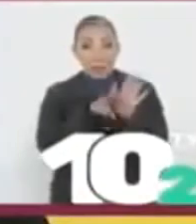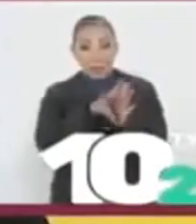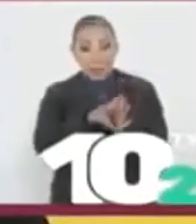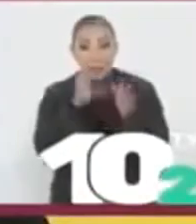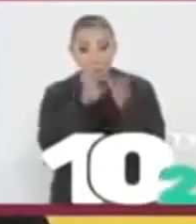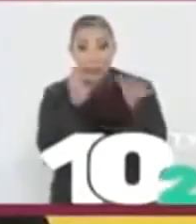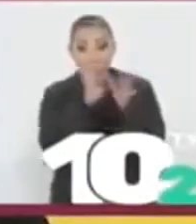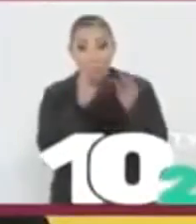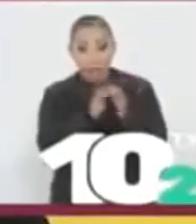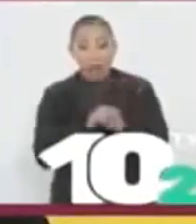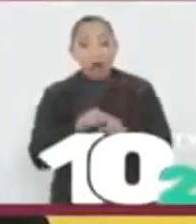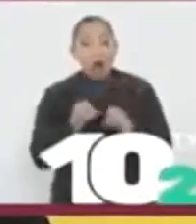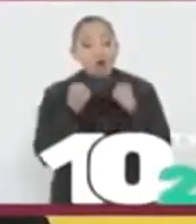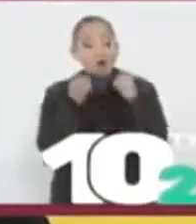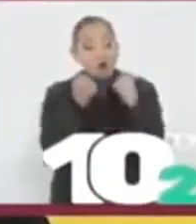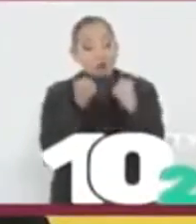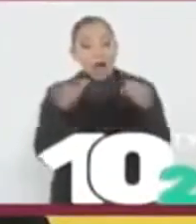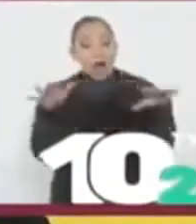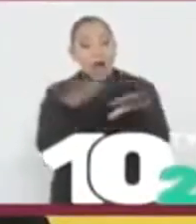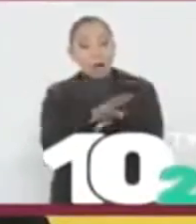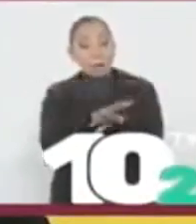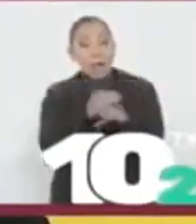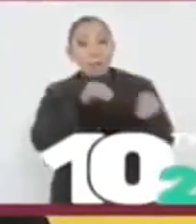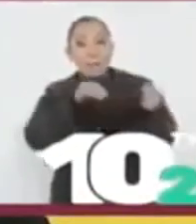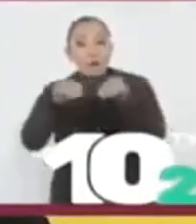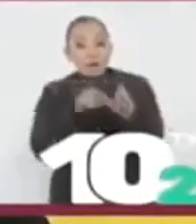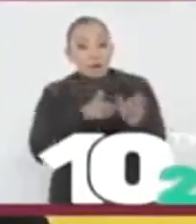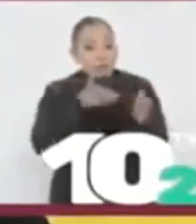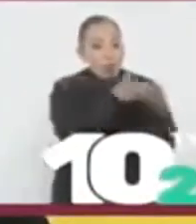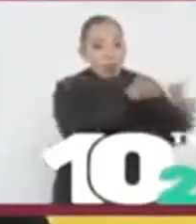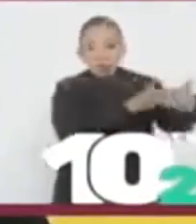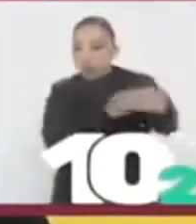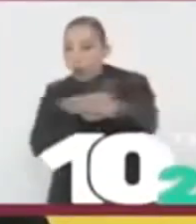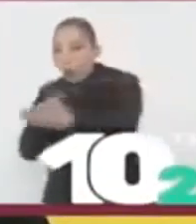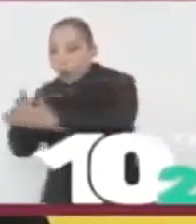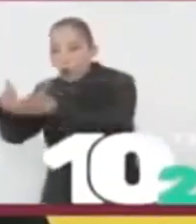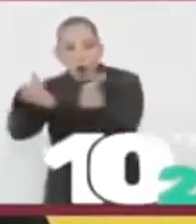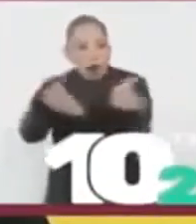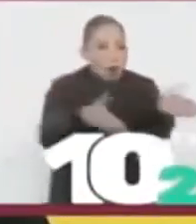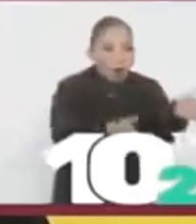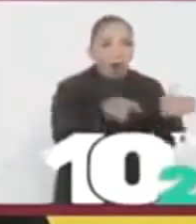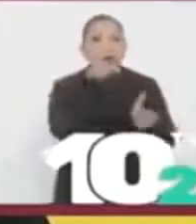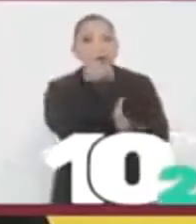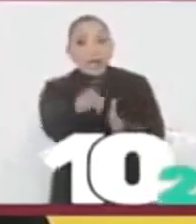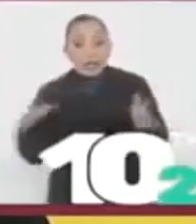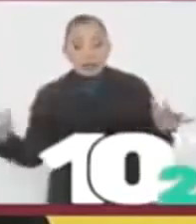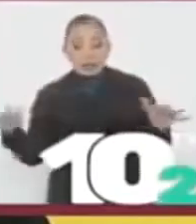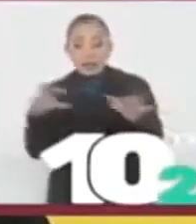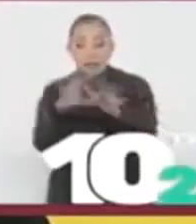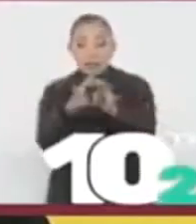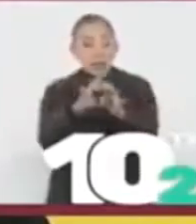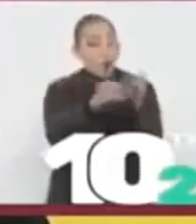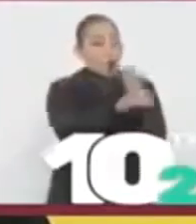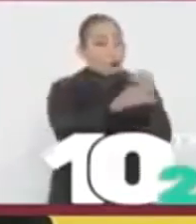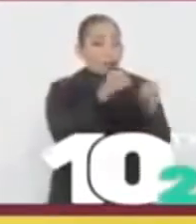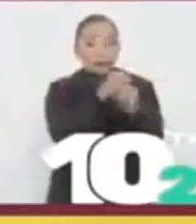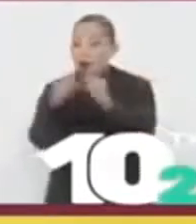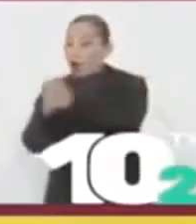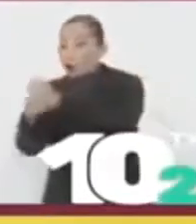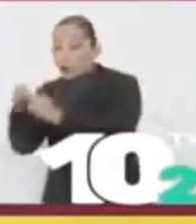El video nos explicó que las fuerzas pueden cambiar el movimiento y que son el resultado de la interacción entre los